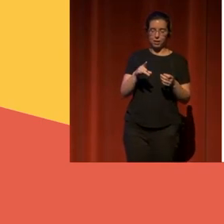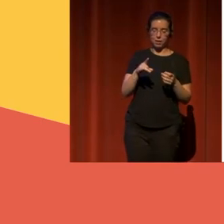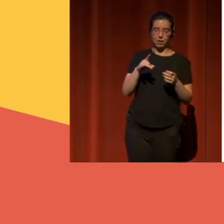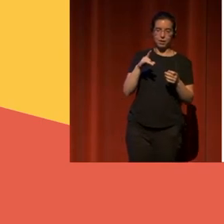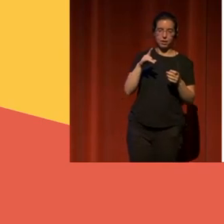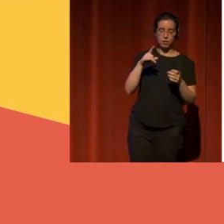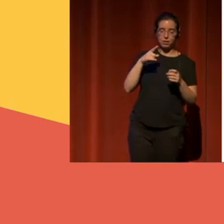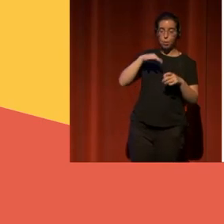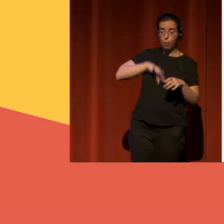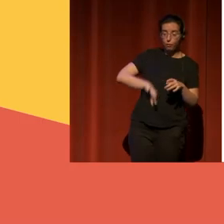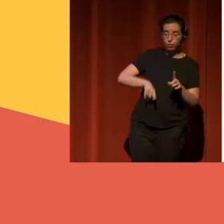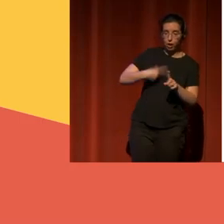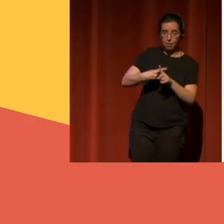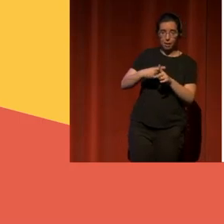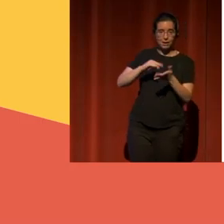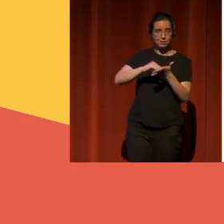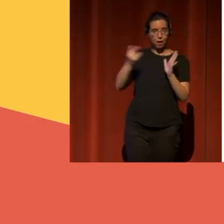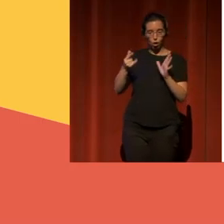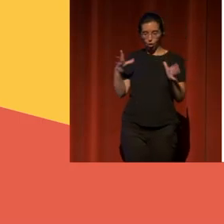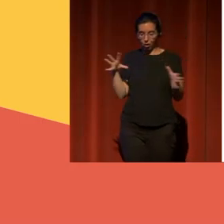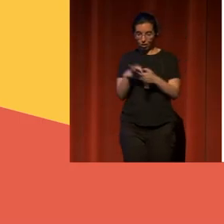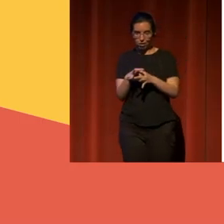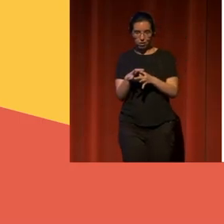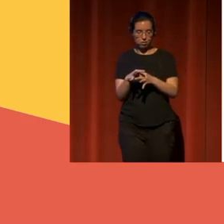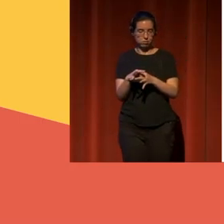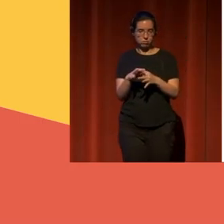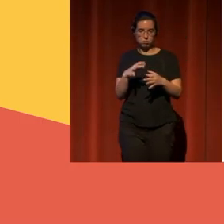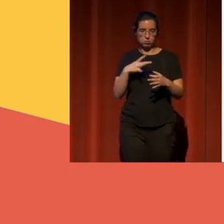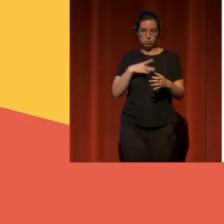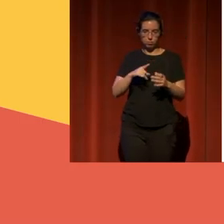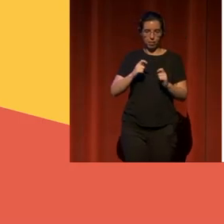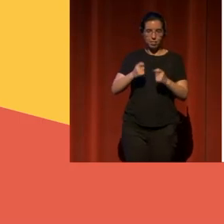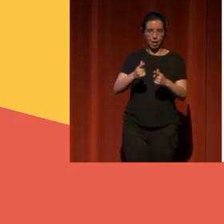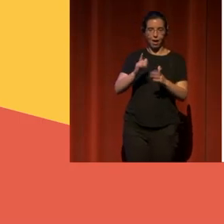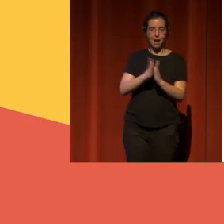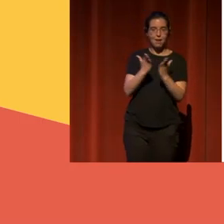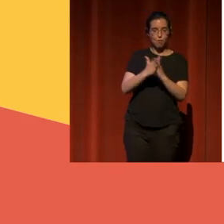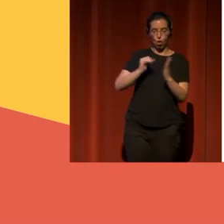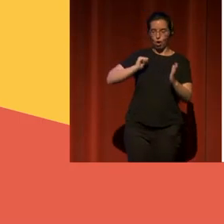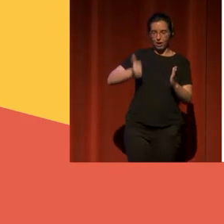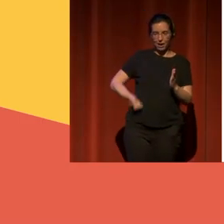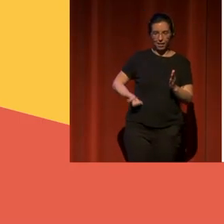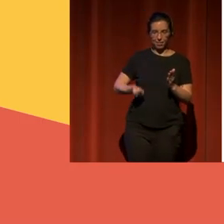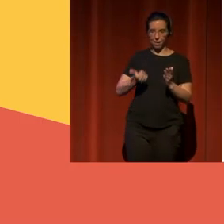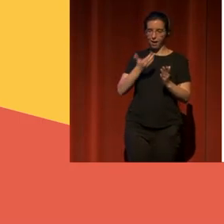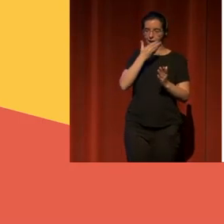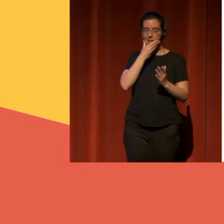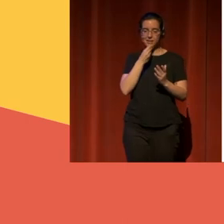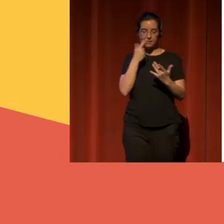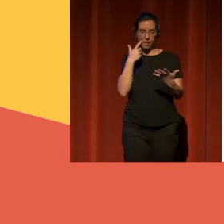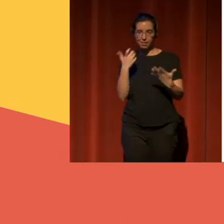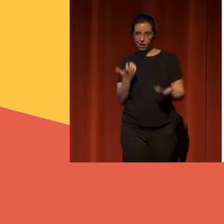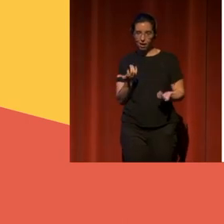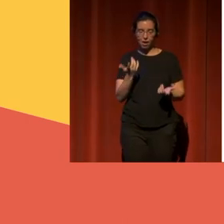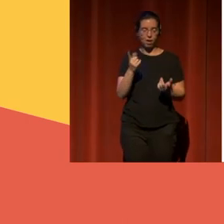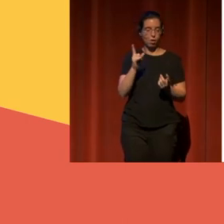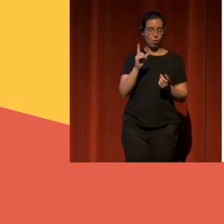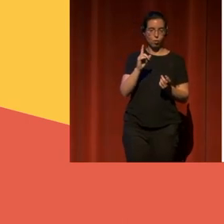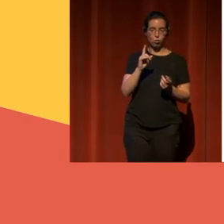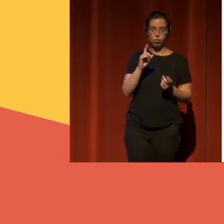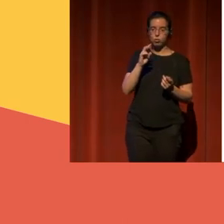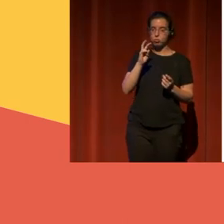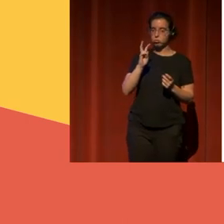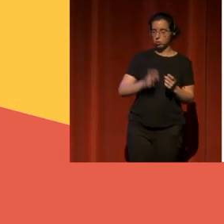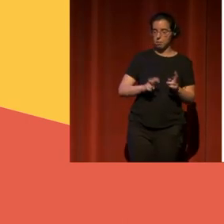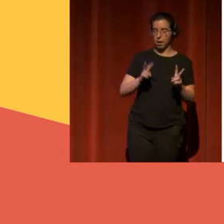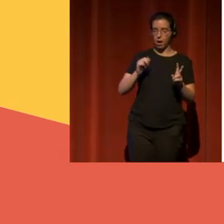tecnología tiene aquí un interesante reto para enriquecer los libros con múltiples propuestas estéticas y documentales. Hay también ejemplos de